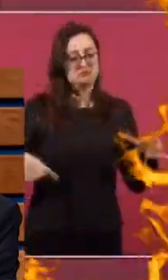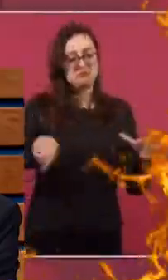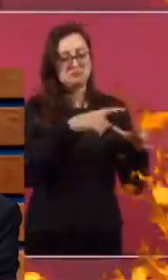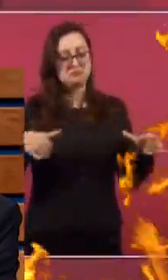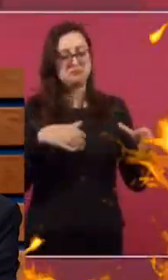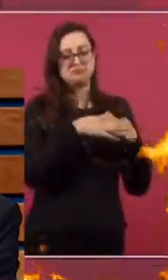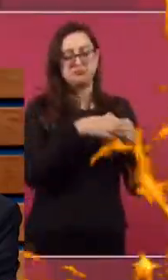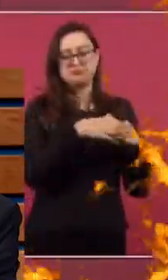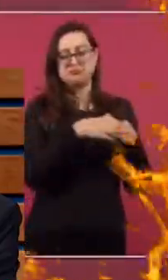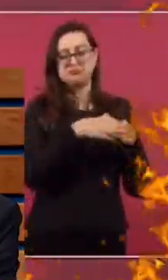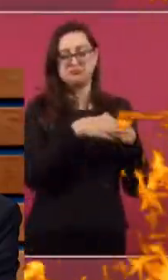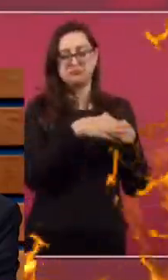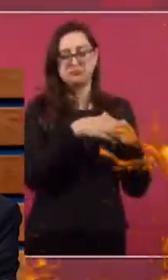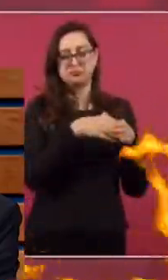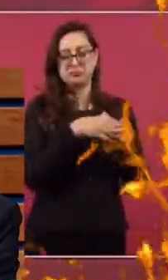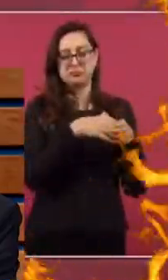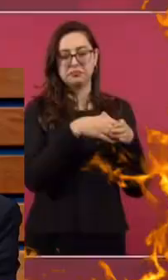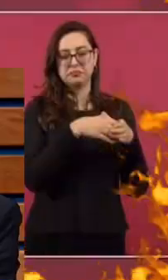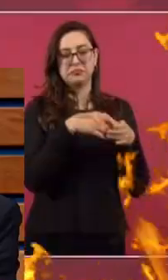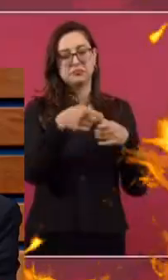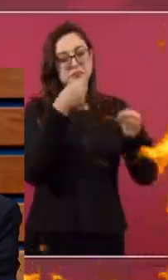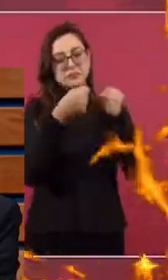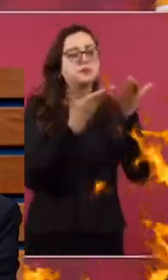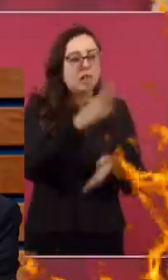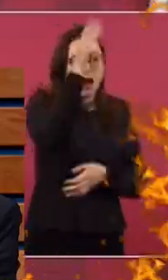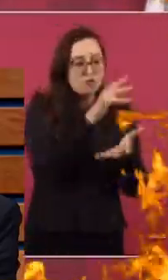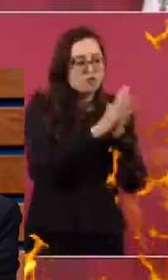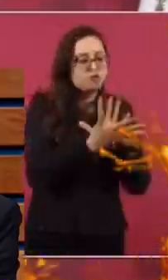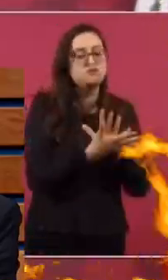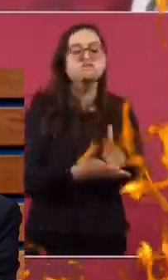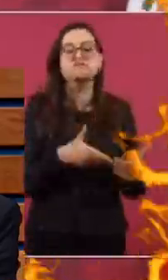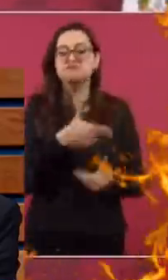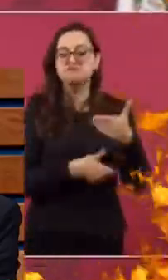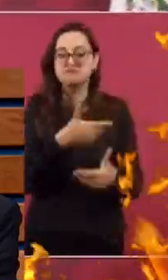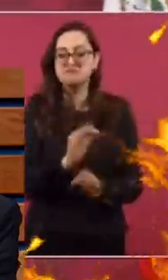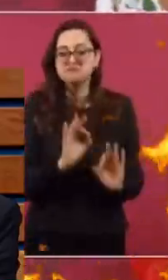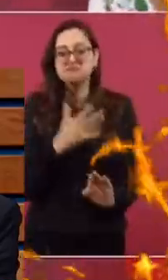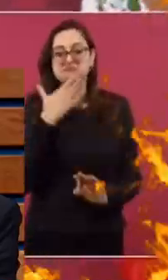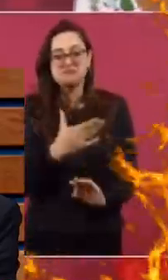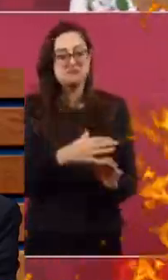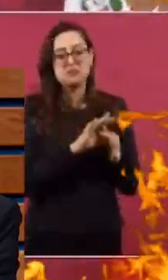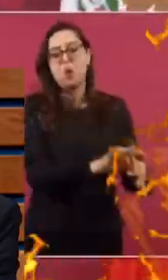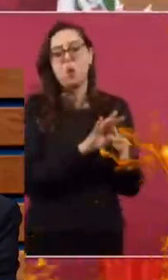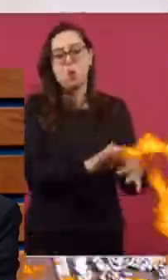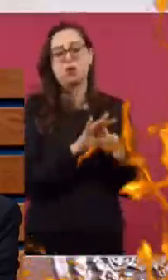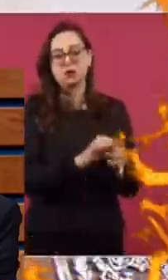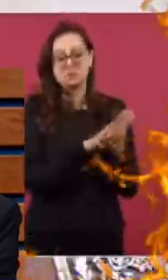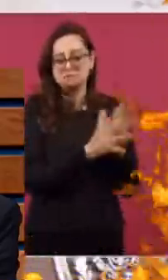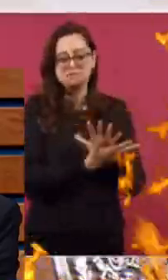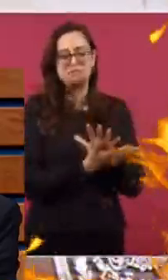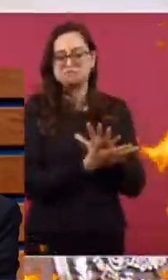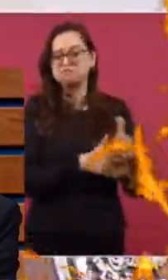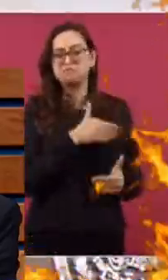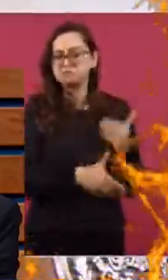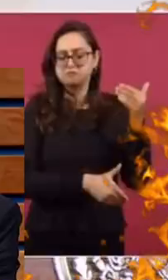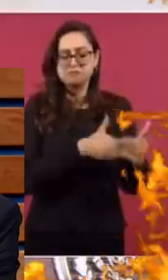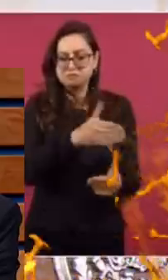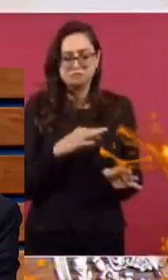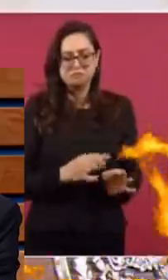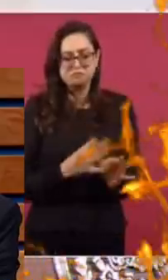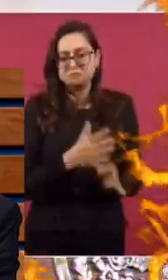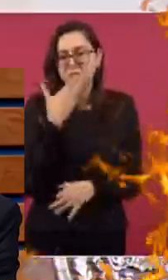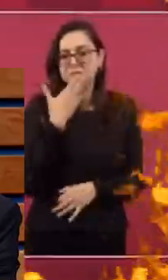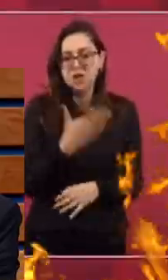acuerdo del régimen con los medios de información. Eran la misma cosa, era un contubernio.